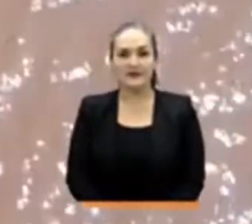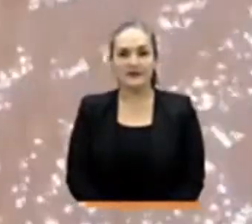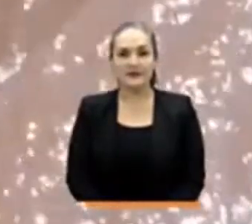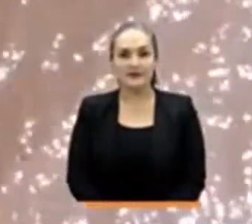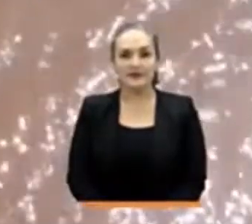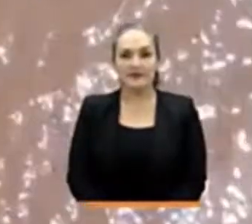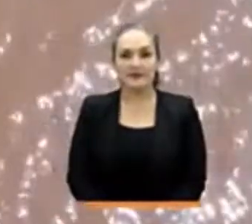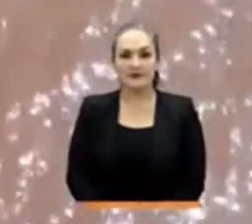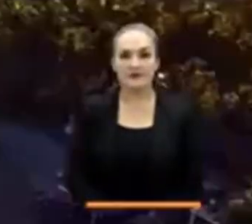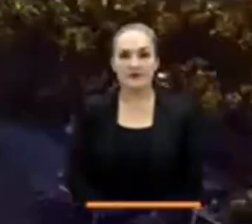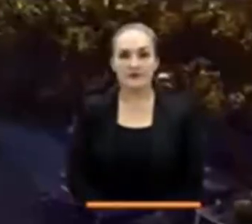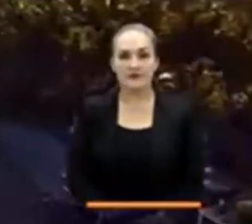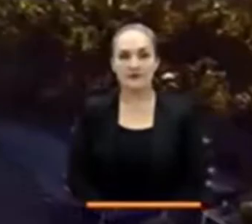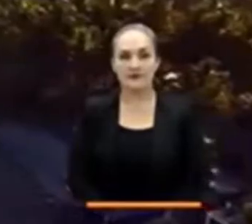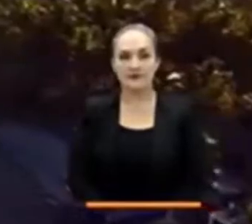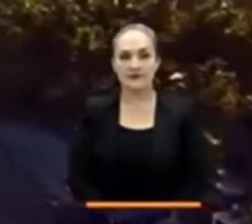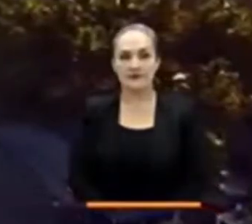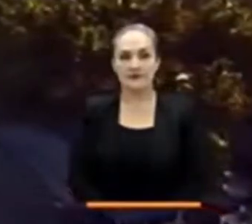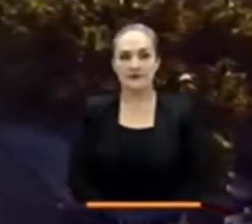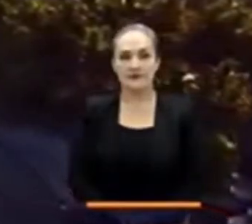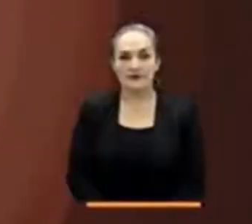RTVC Noticias del Mediodía.